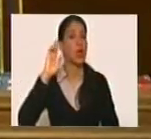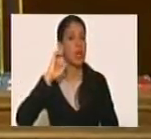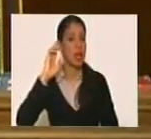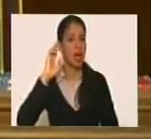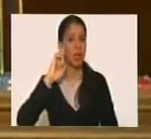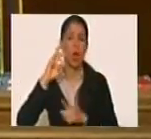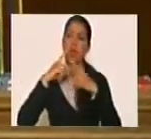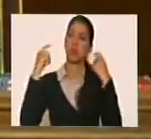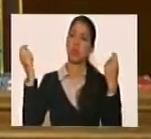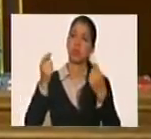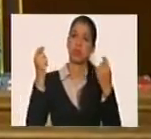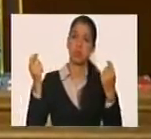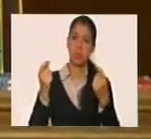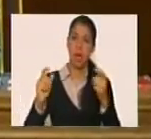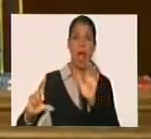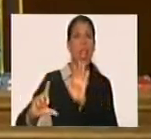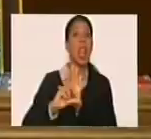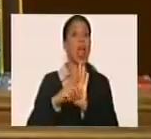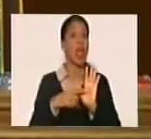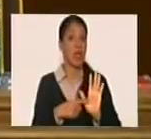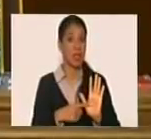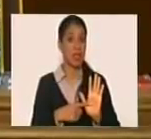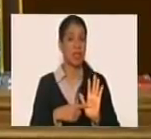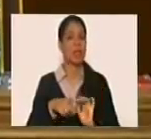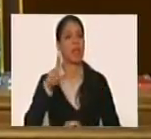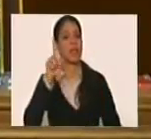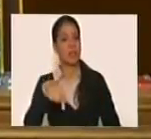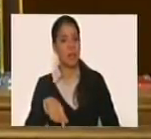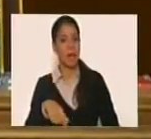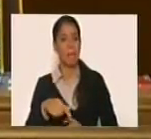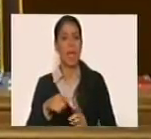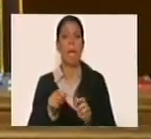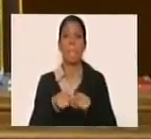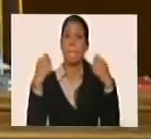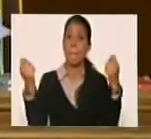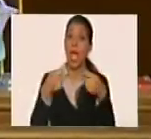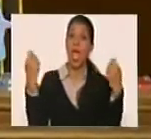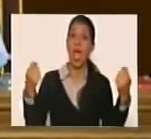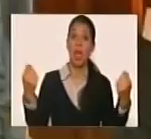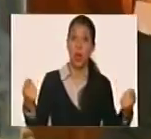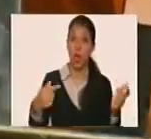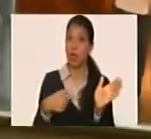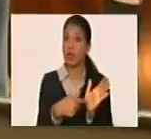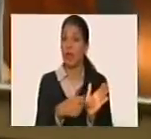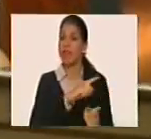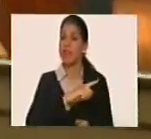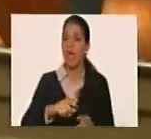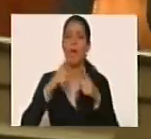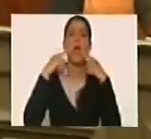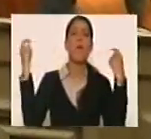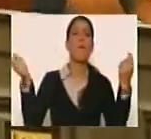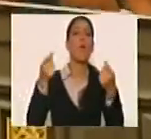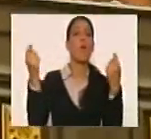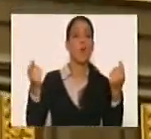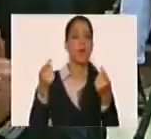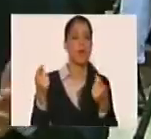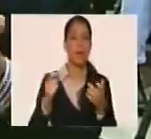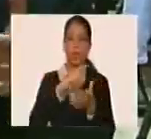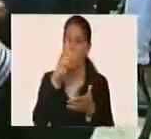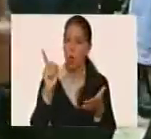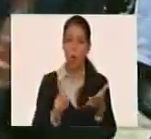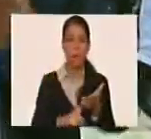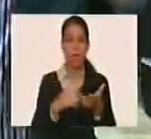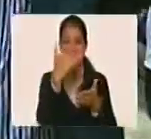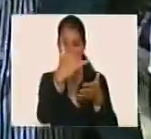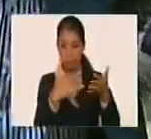la difusión de esta ley, así como los medios impresos deben publicar completamente en su integridad la